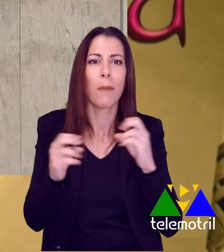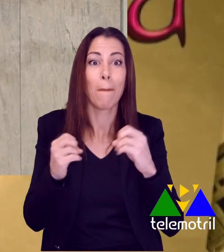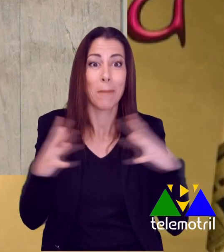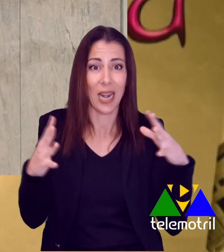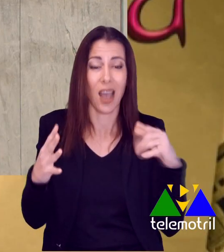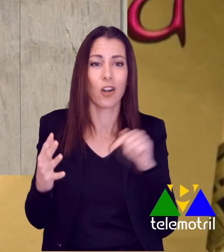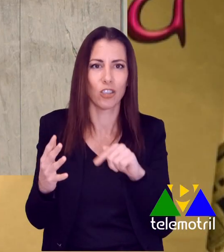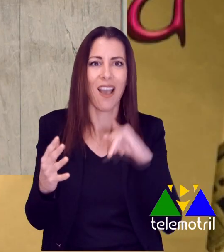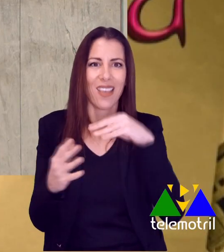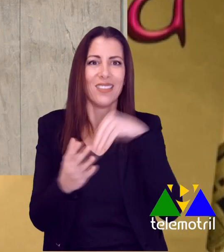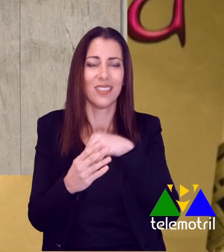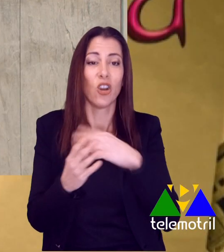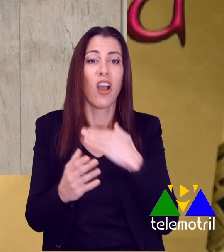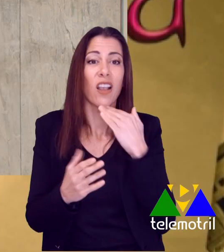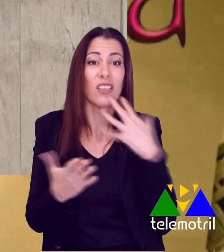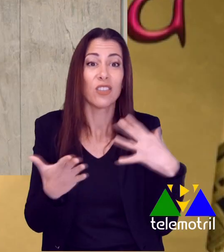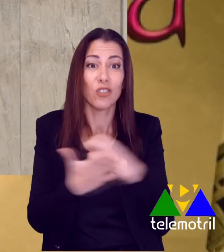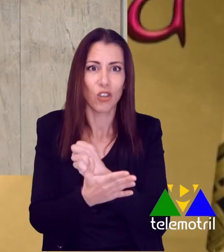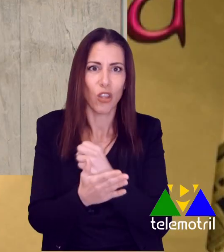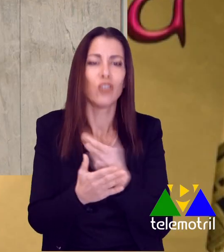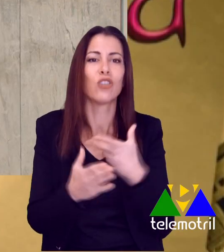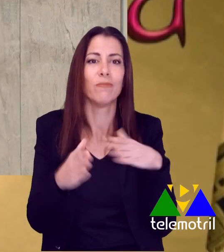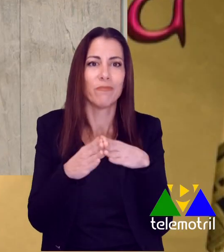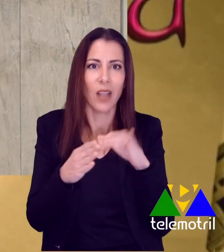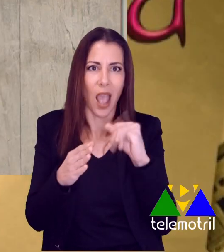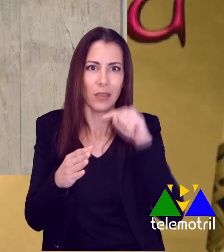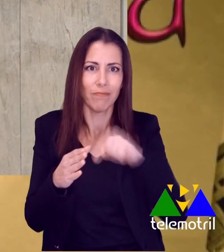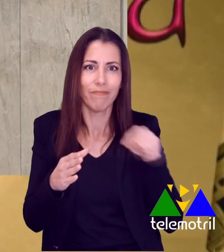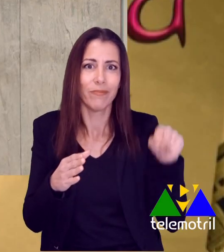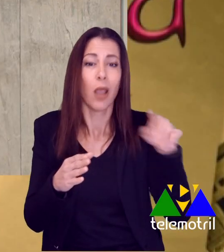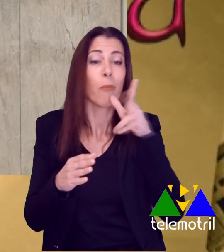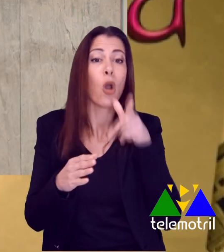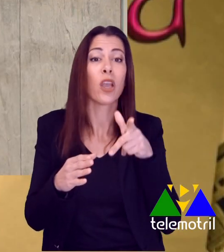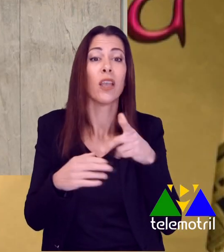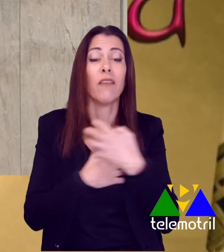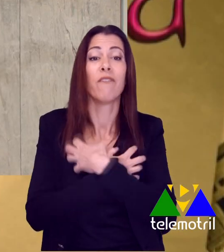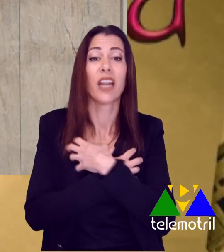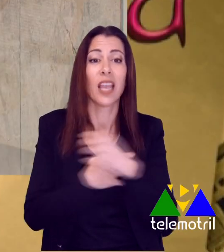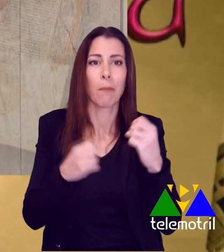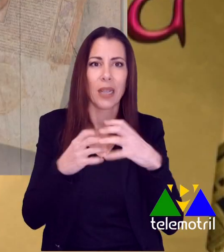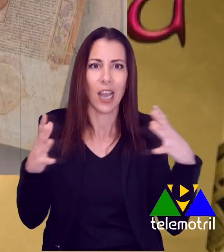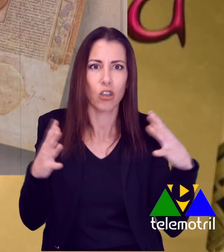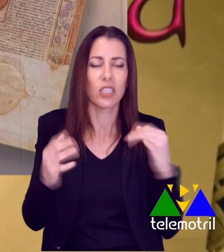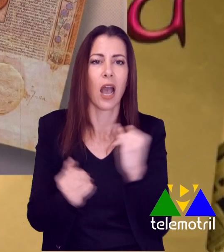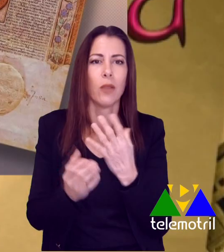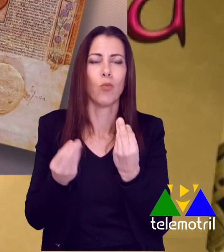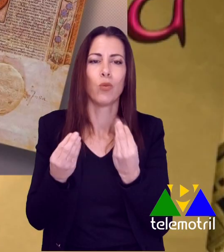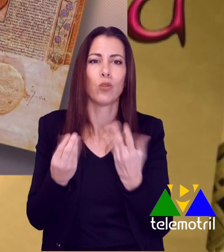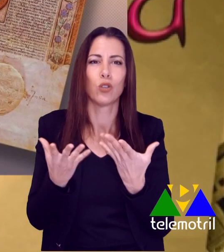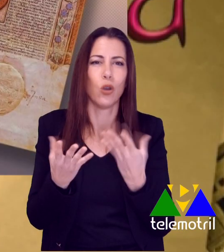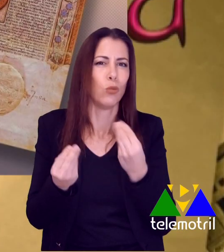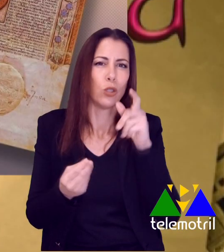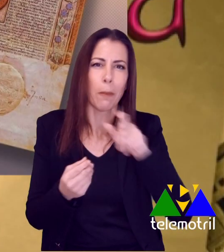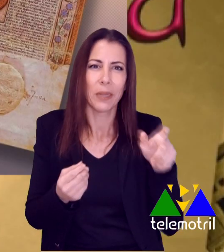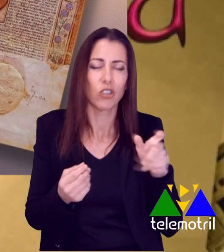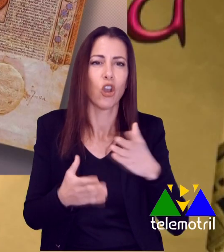que casi todos los santuarios había, sobre todo estas vírgenes milagrosas, donde había mucha